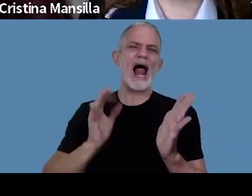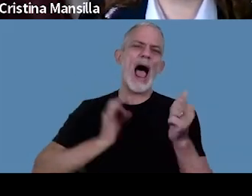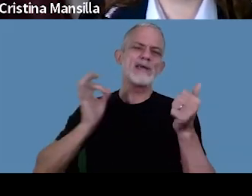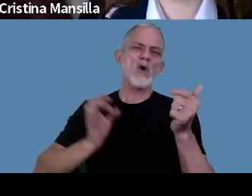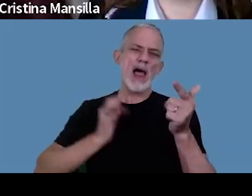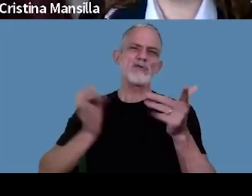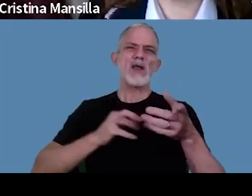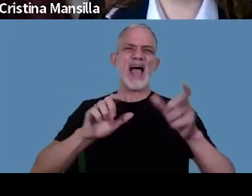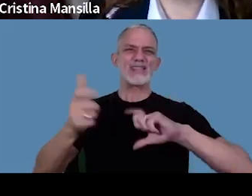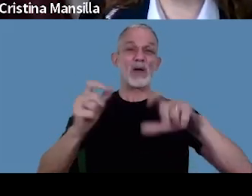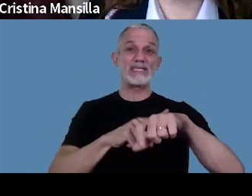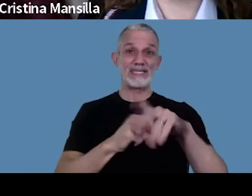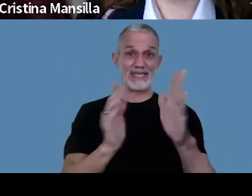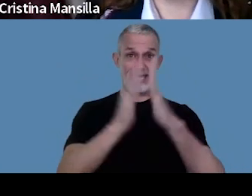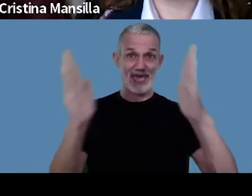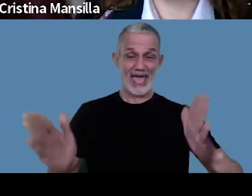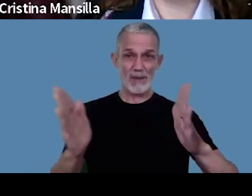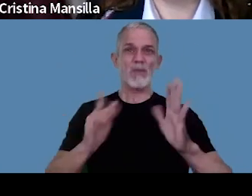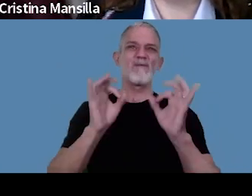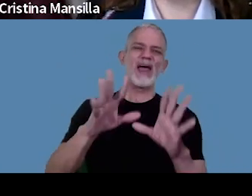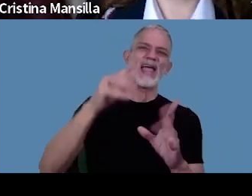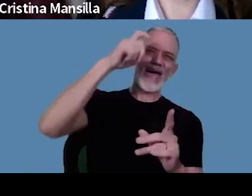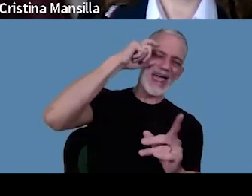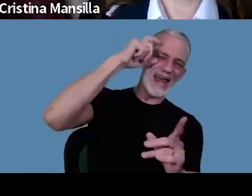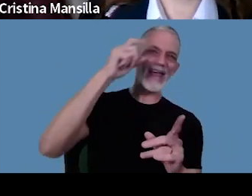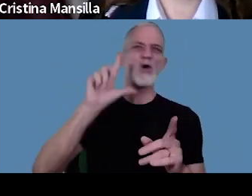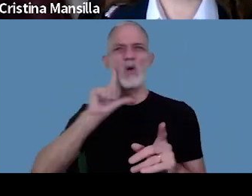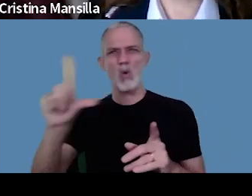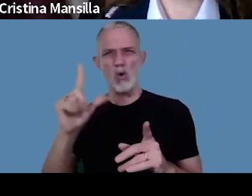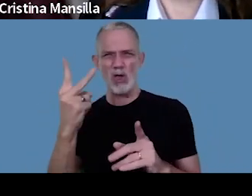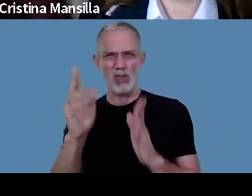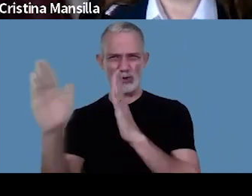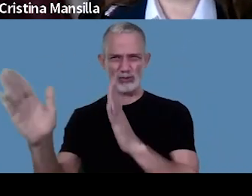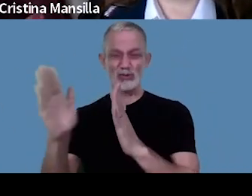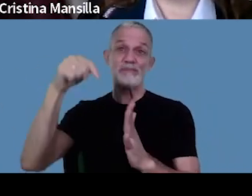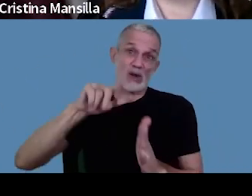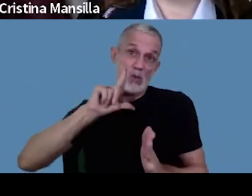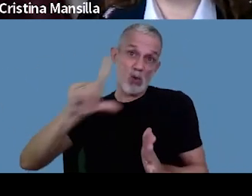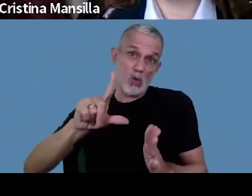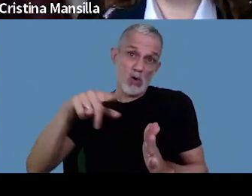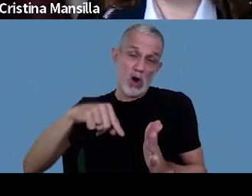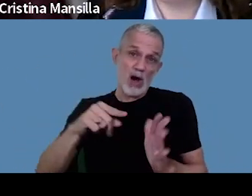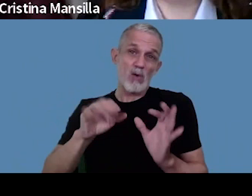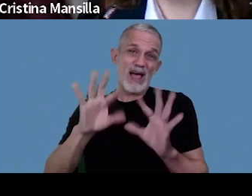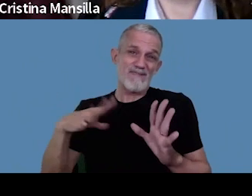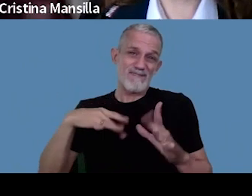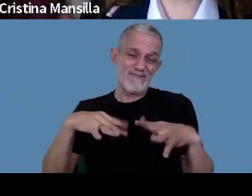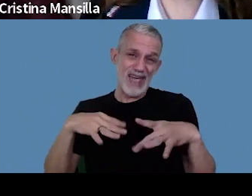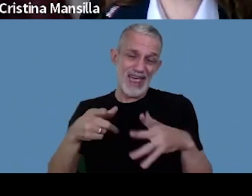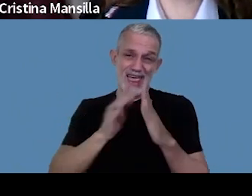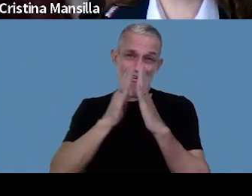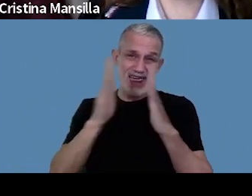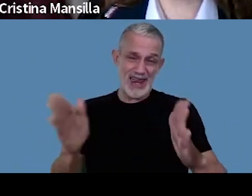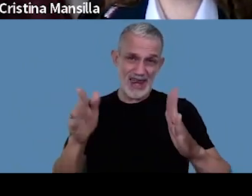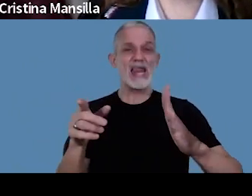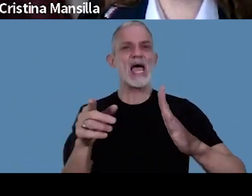el periodo de feria en enero y en julio. En este caso, durante el periodo de feria no